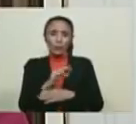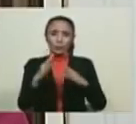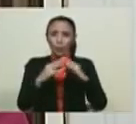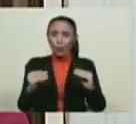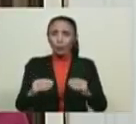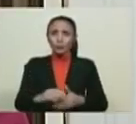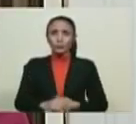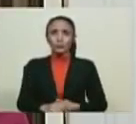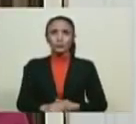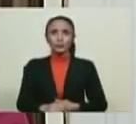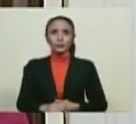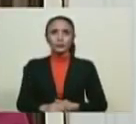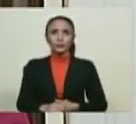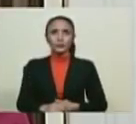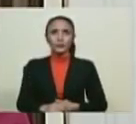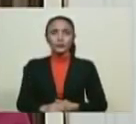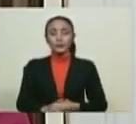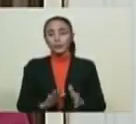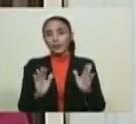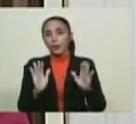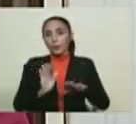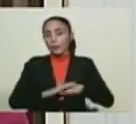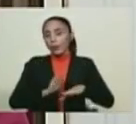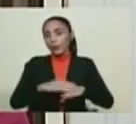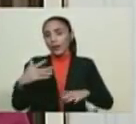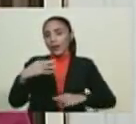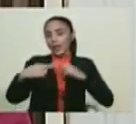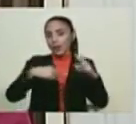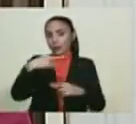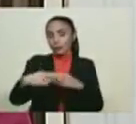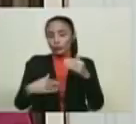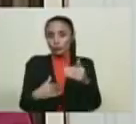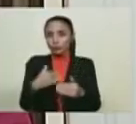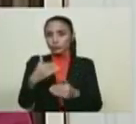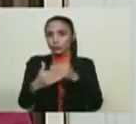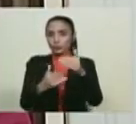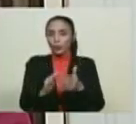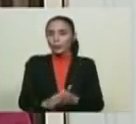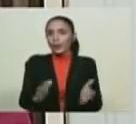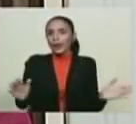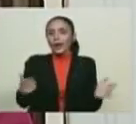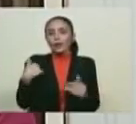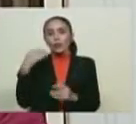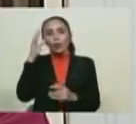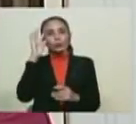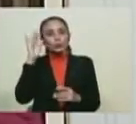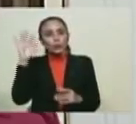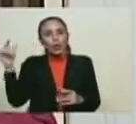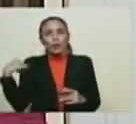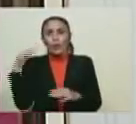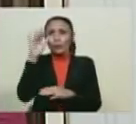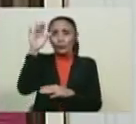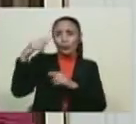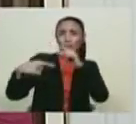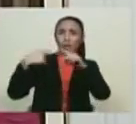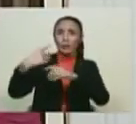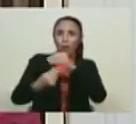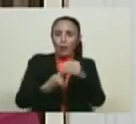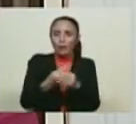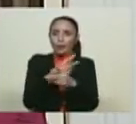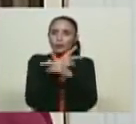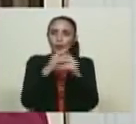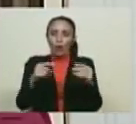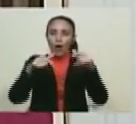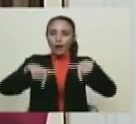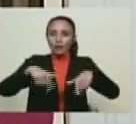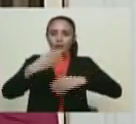porque la revolución se construye desde ya. La revolución no es algún sueño para el futuro, no. Es o no es,